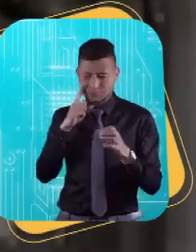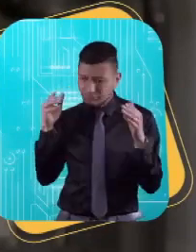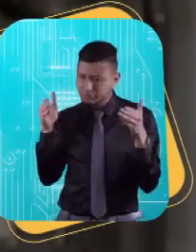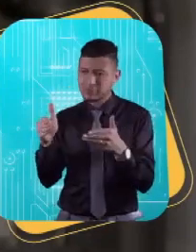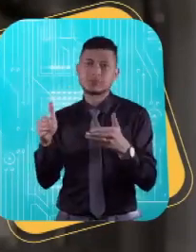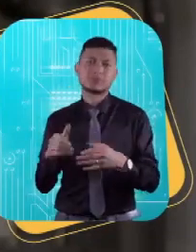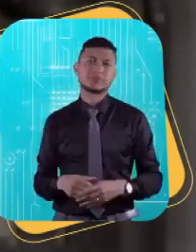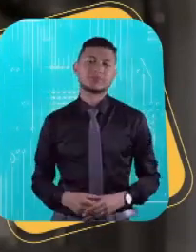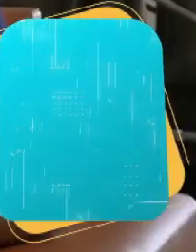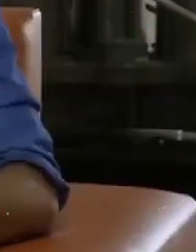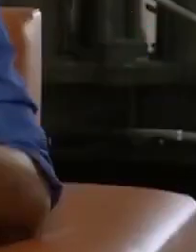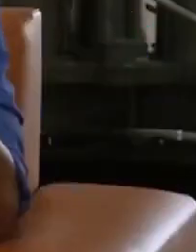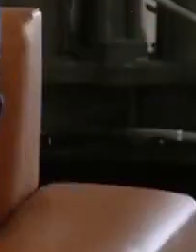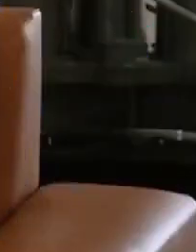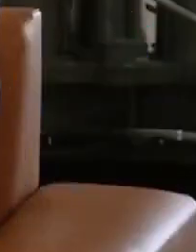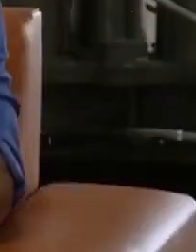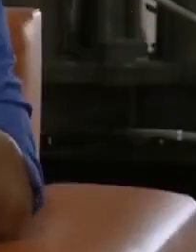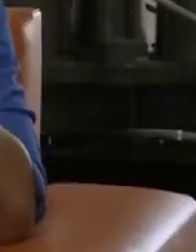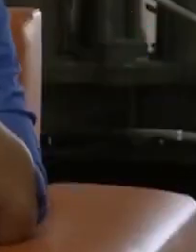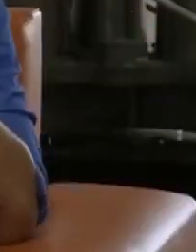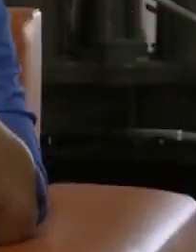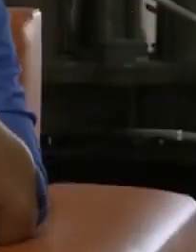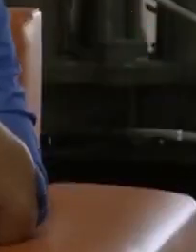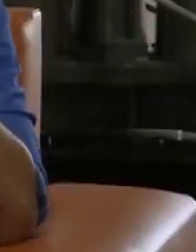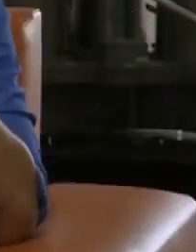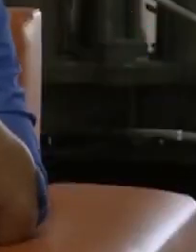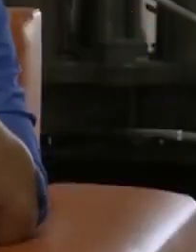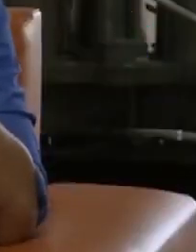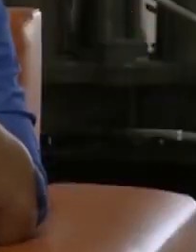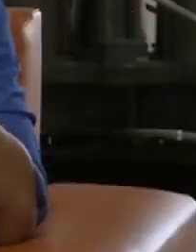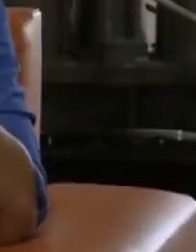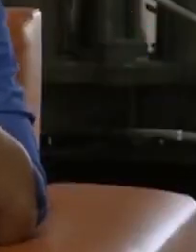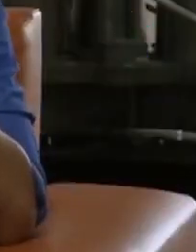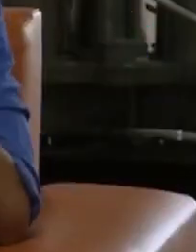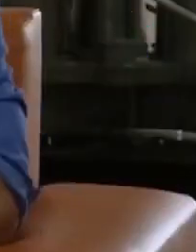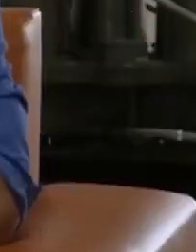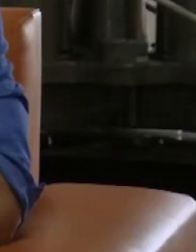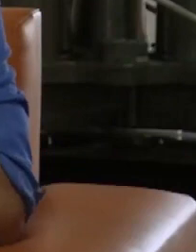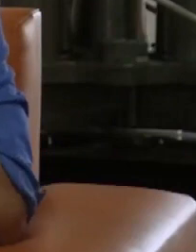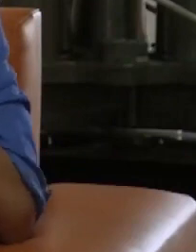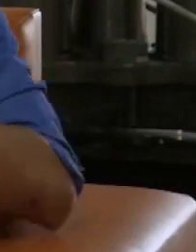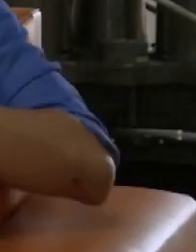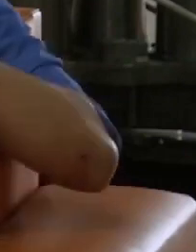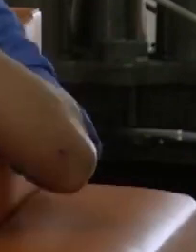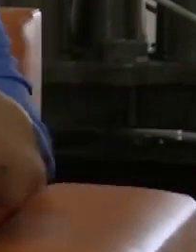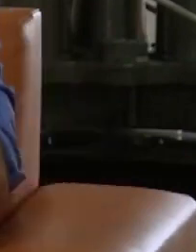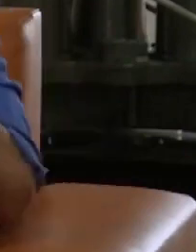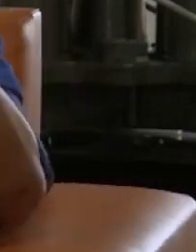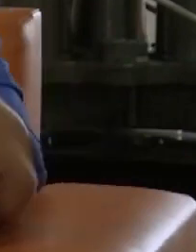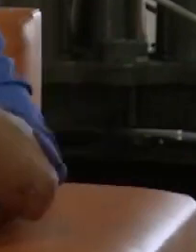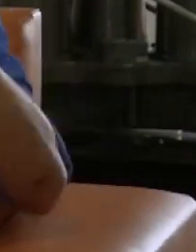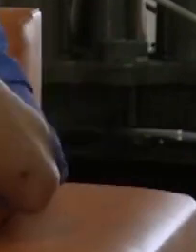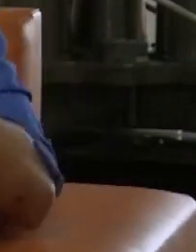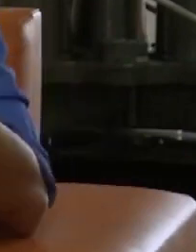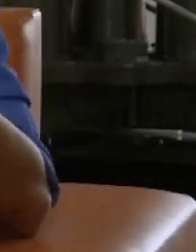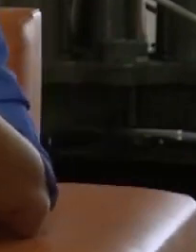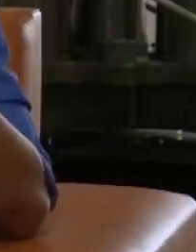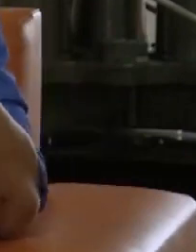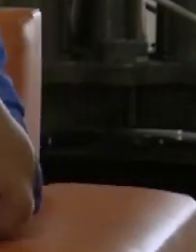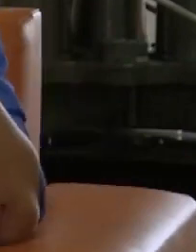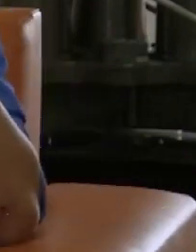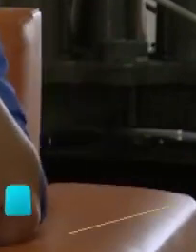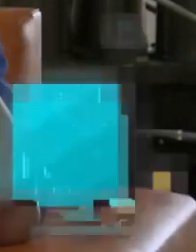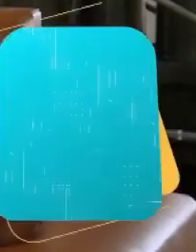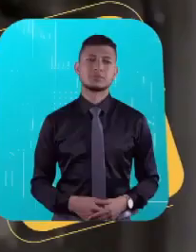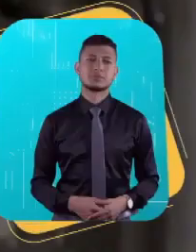y dedicación. 21. Ahora me gustaría saber por qué a Filiberto le gusta tanto enseñar fotografía.